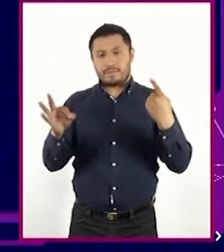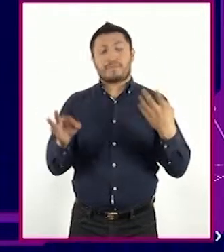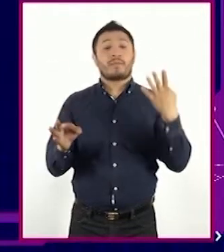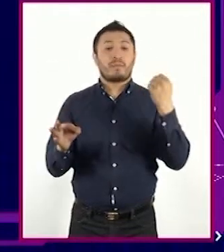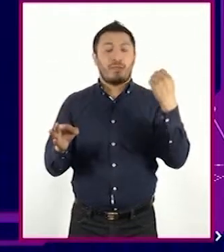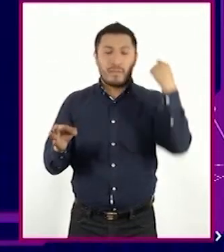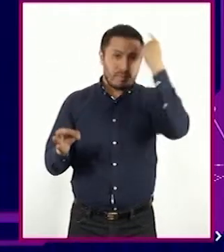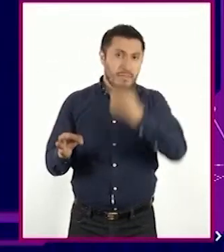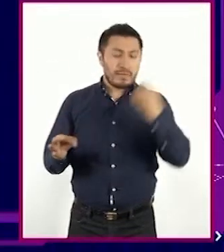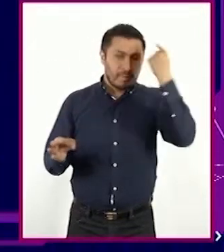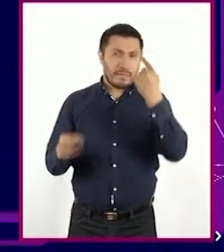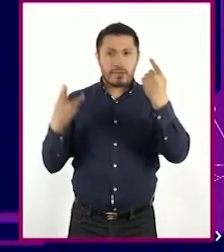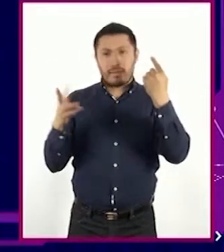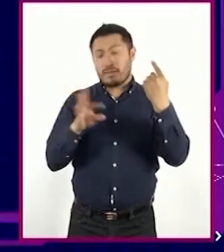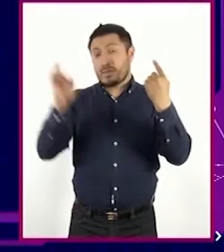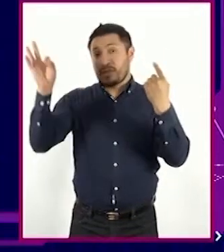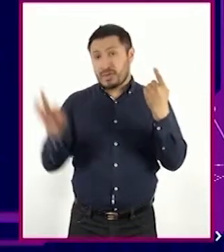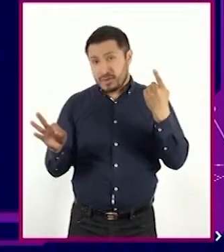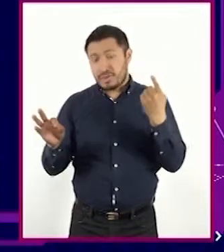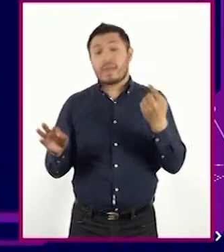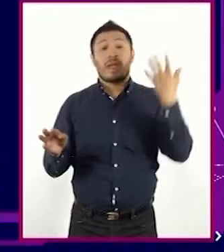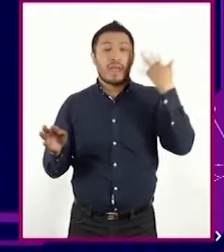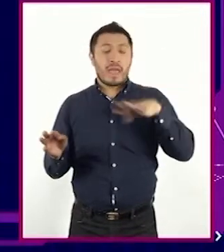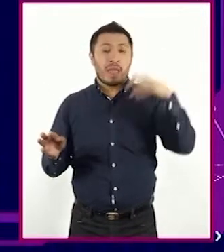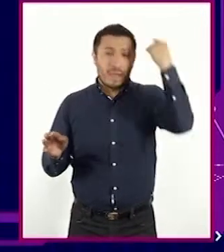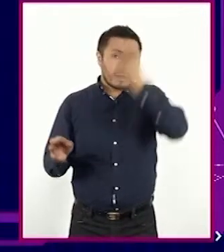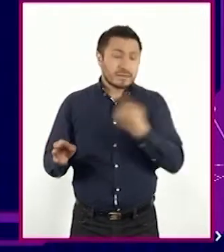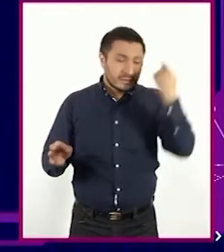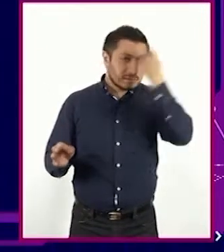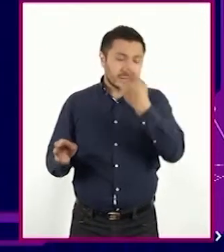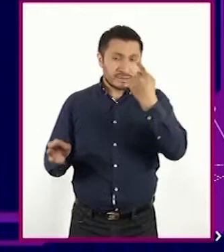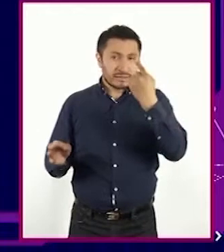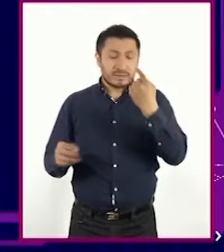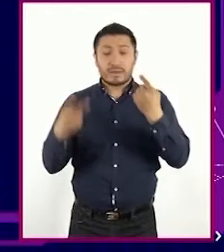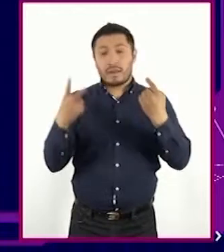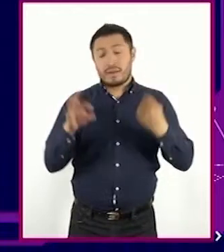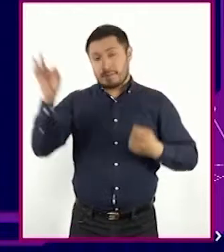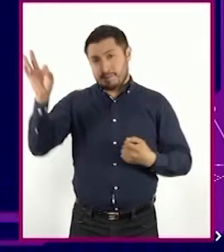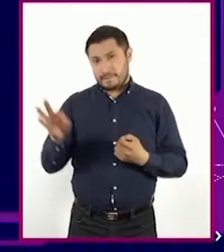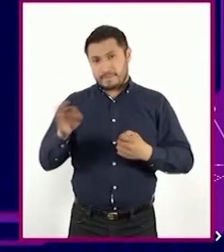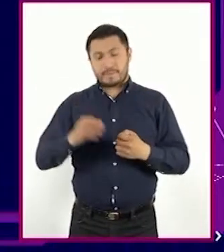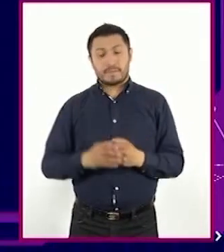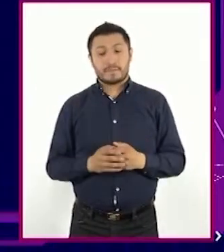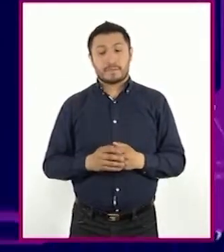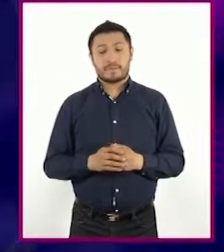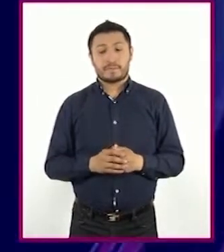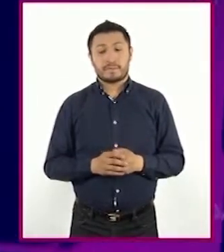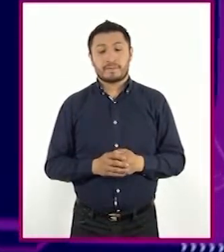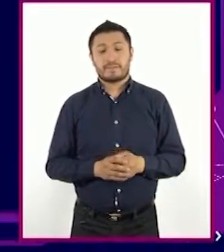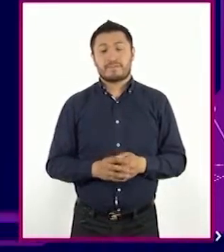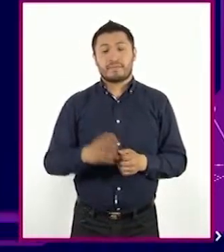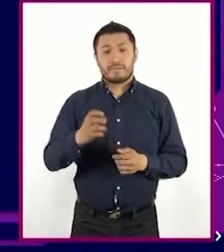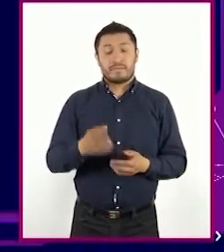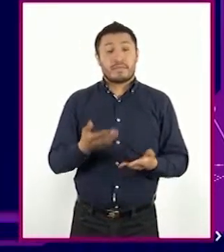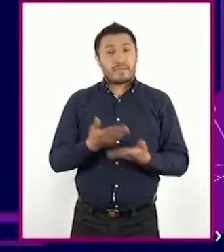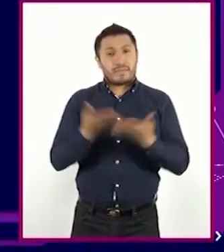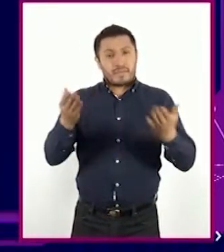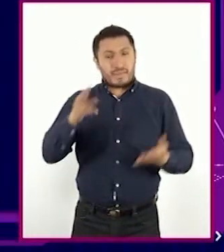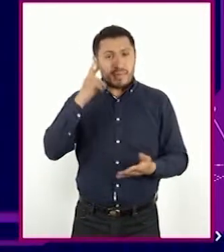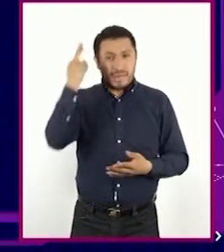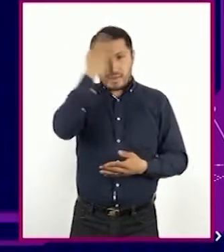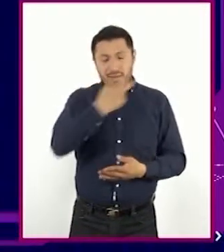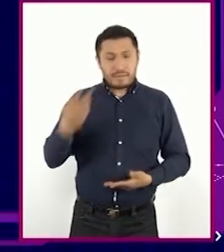9 horas, 3%. Y 10 horas, 2%. A partir de la gráfica,